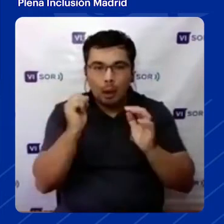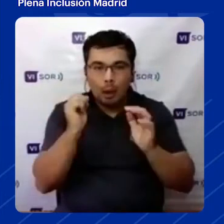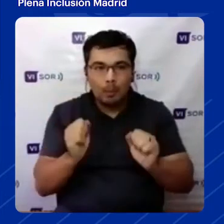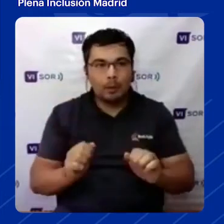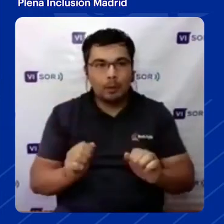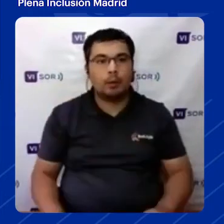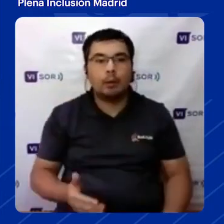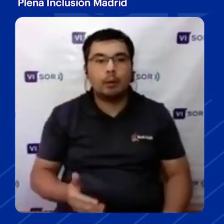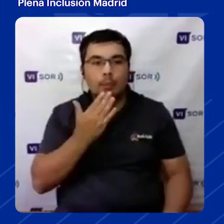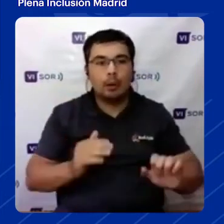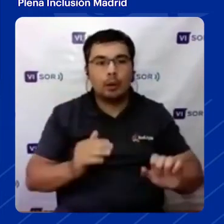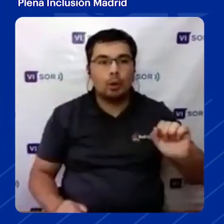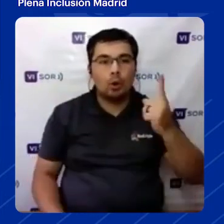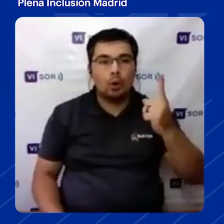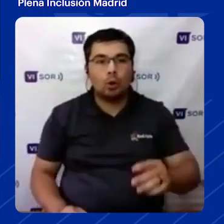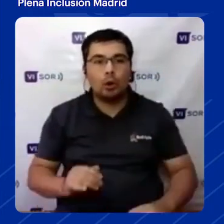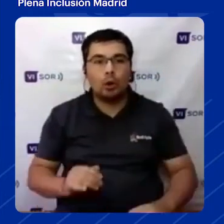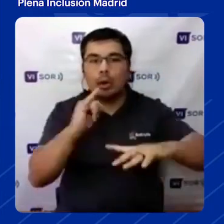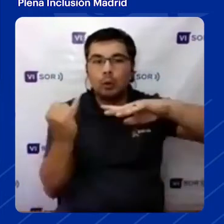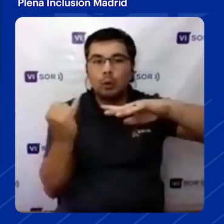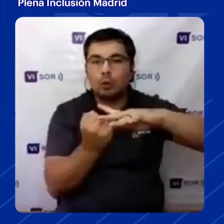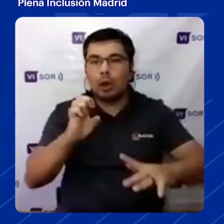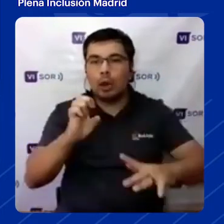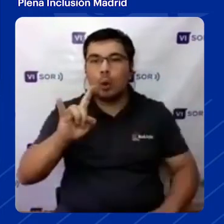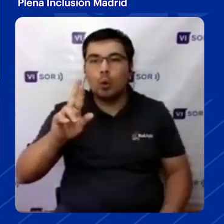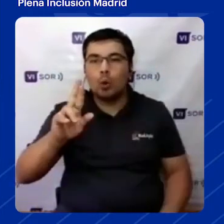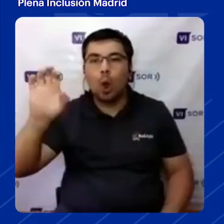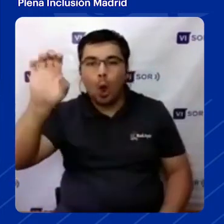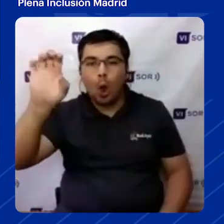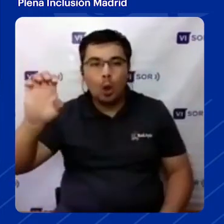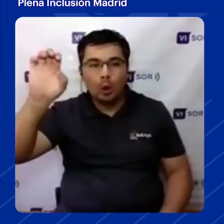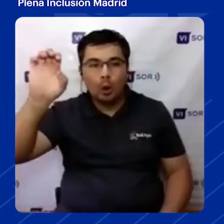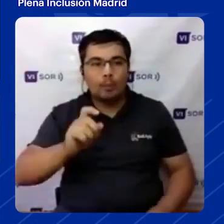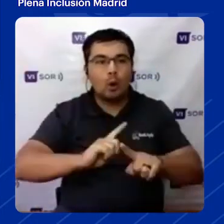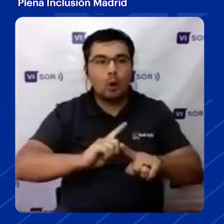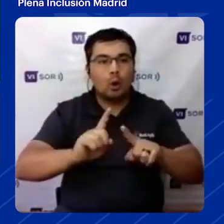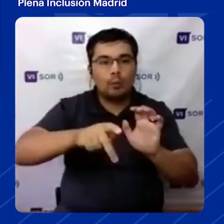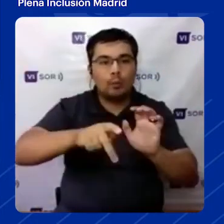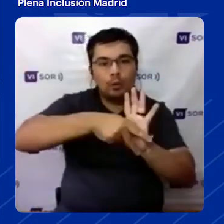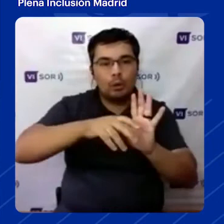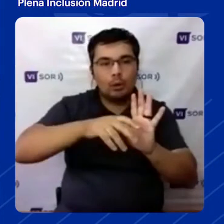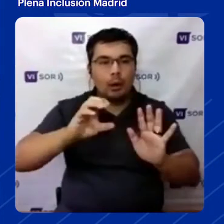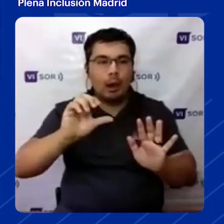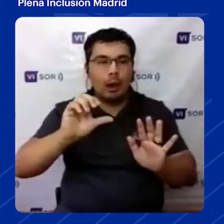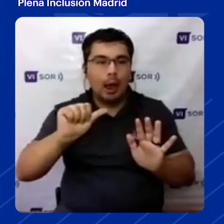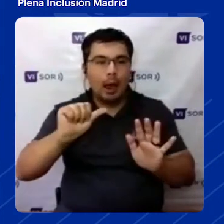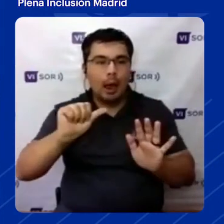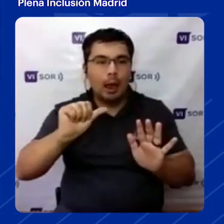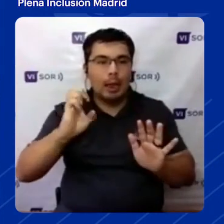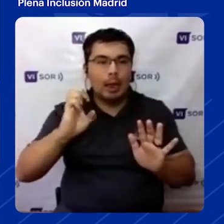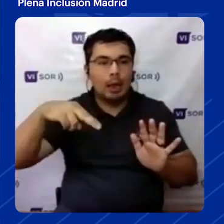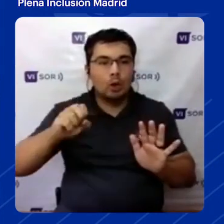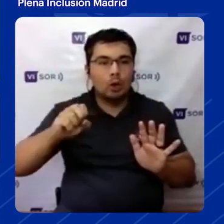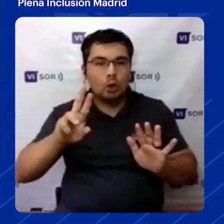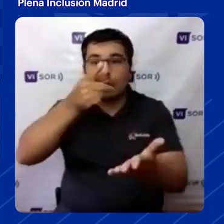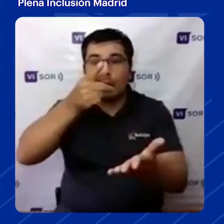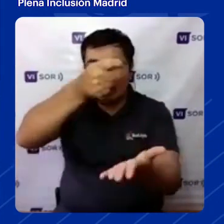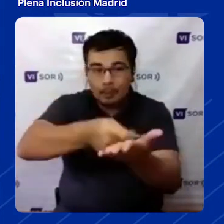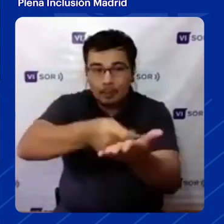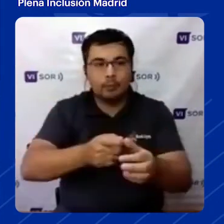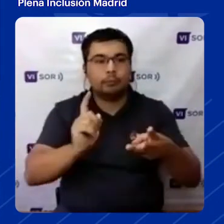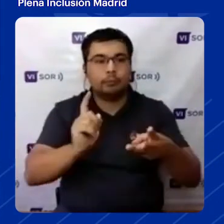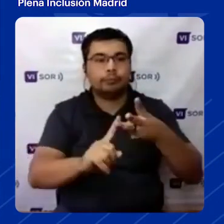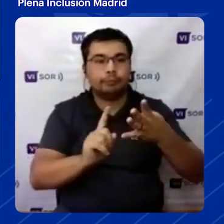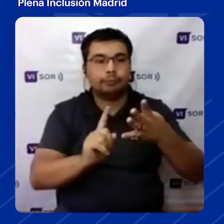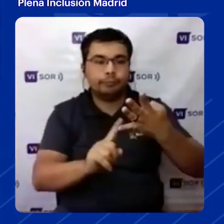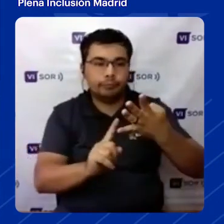desarrolló hace unos años unas pautas. La norma de AENOR es la única que sí que es de pago, efectivamente, pero los otros no. El Real Patronato sobre